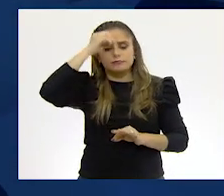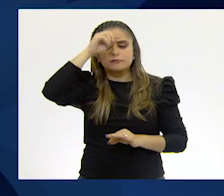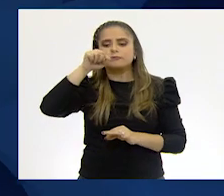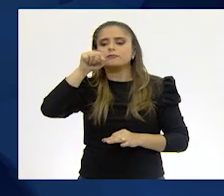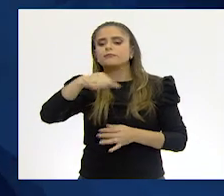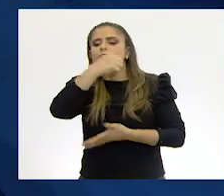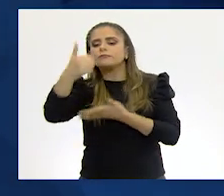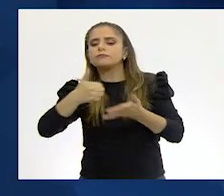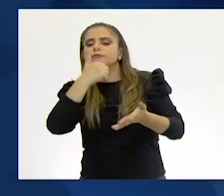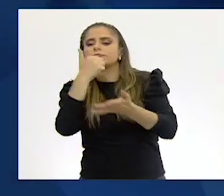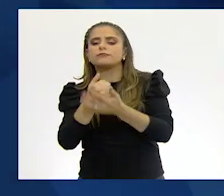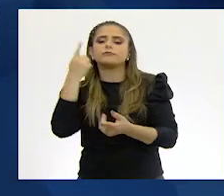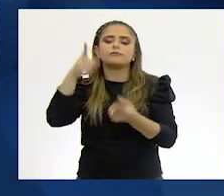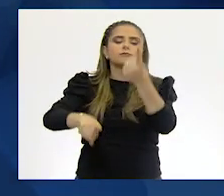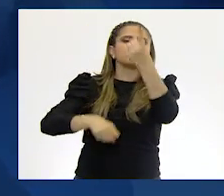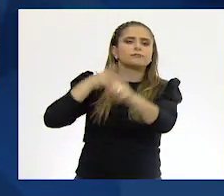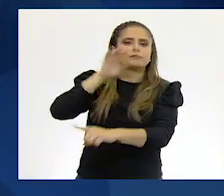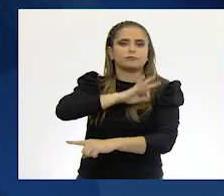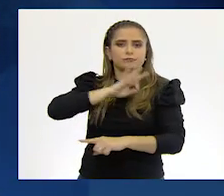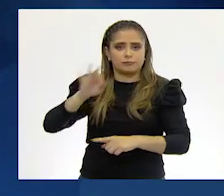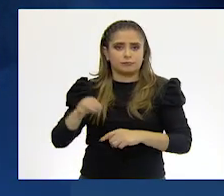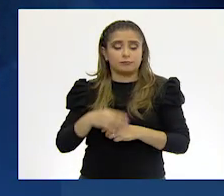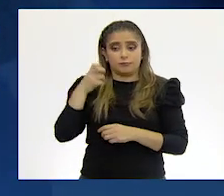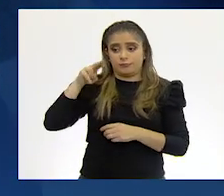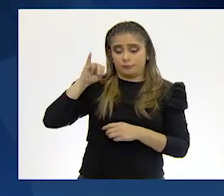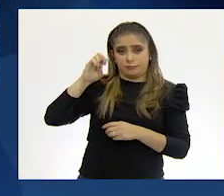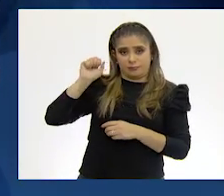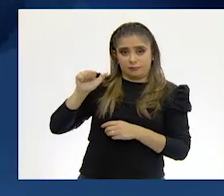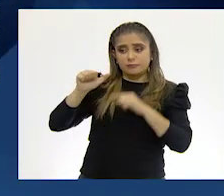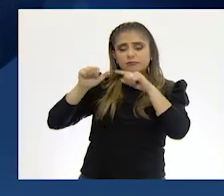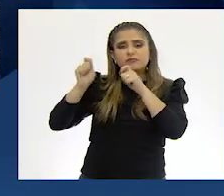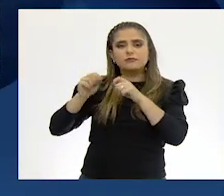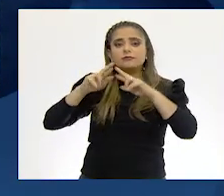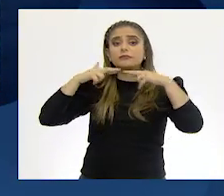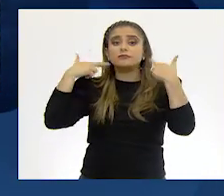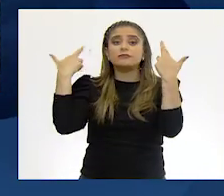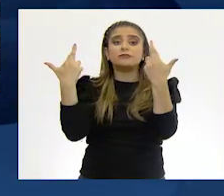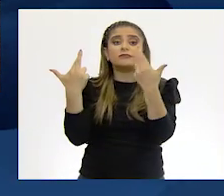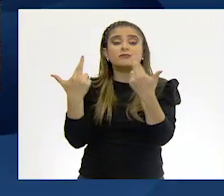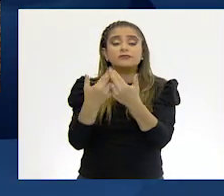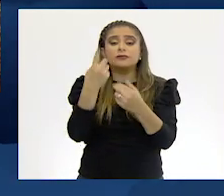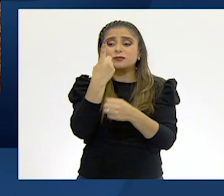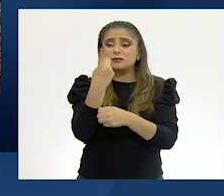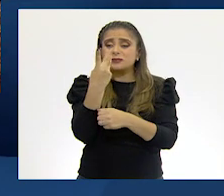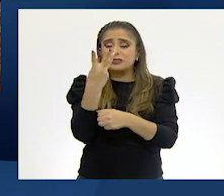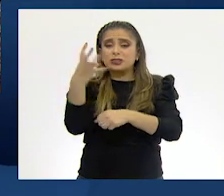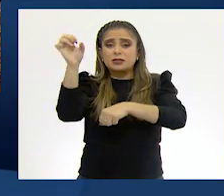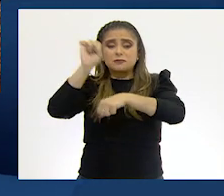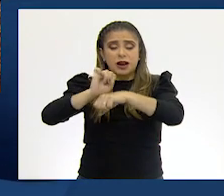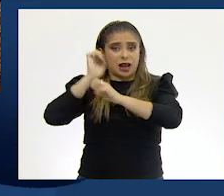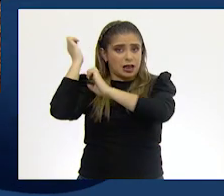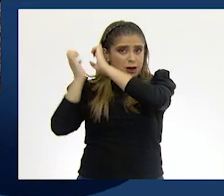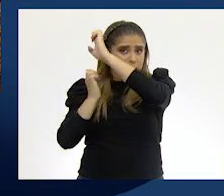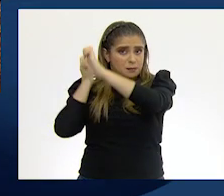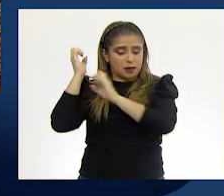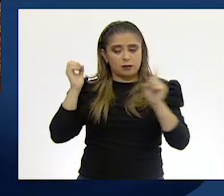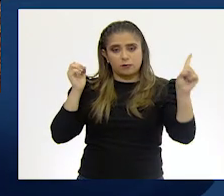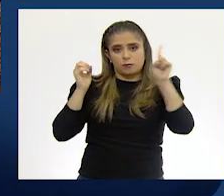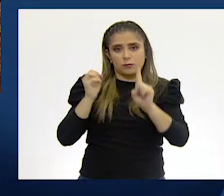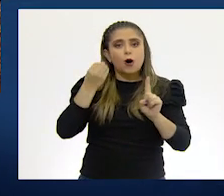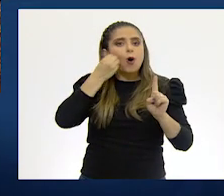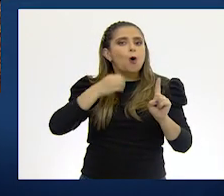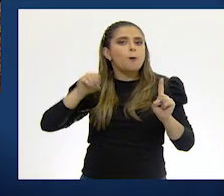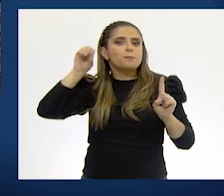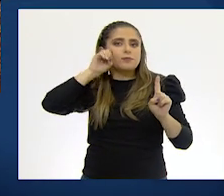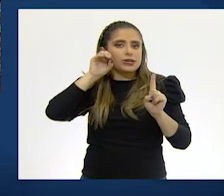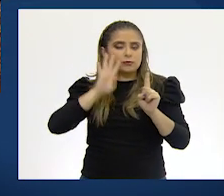Entonces, el Concilio de Nicea fue una reunión de varias semanas en las que el emperador, junto con los